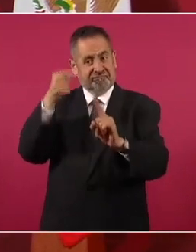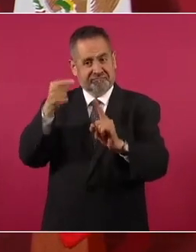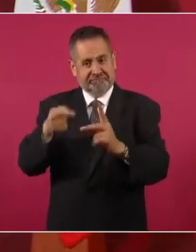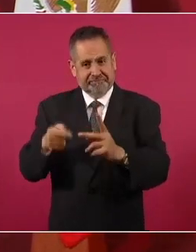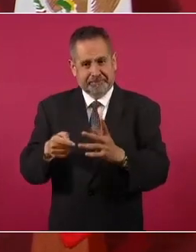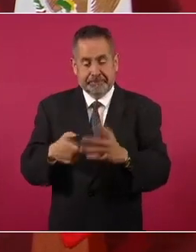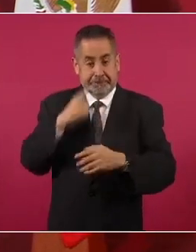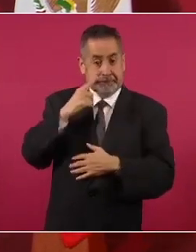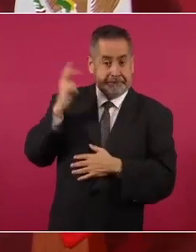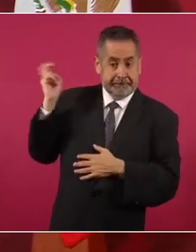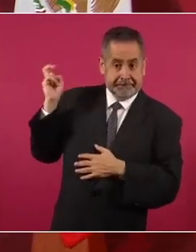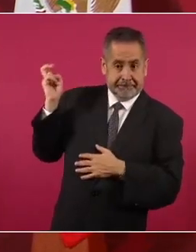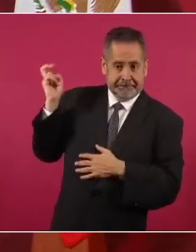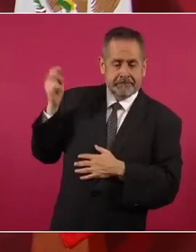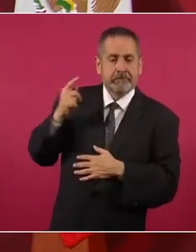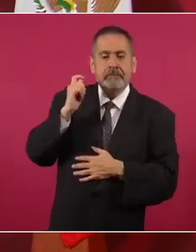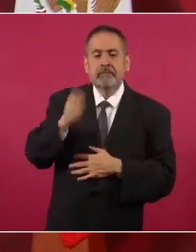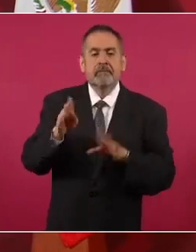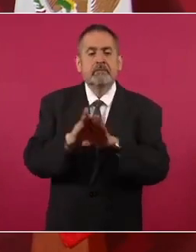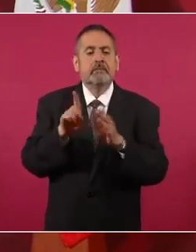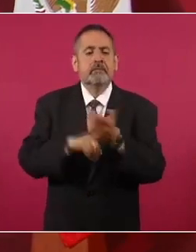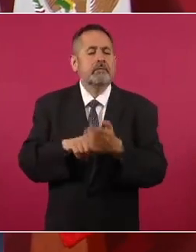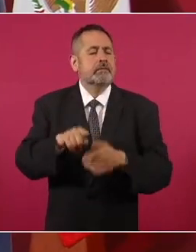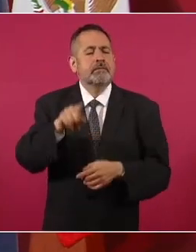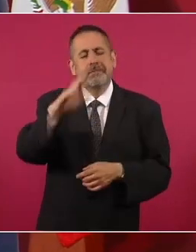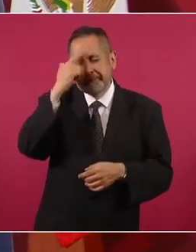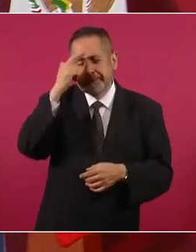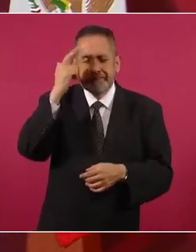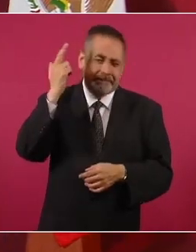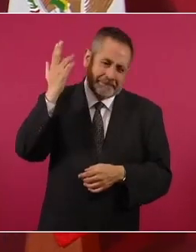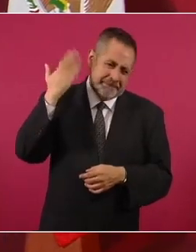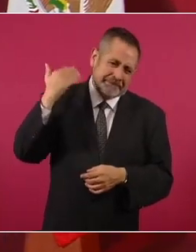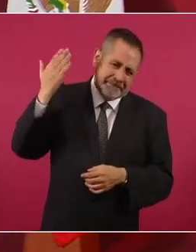Esto es el equivalente a lo que antes,